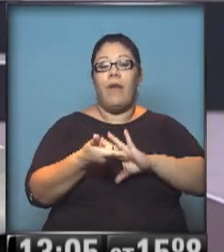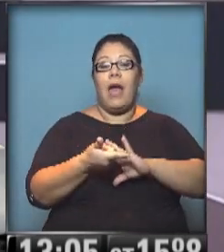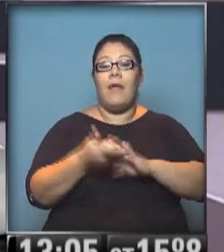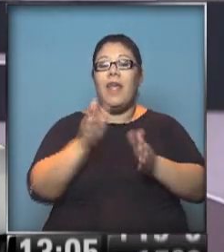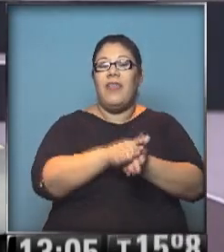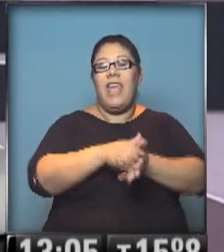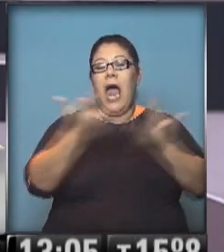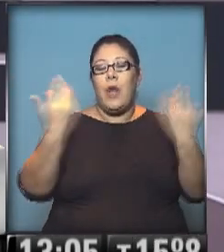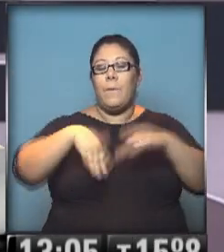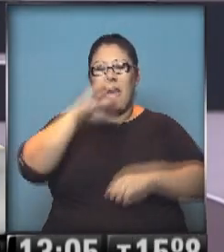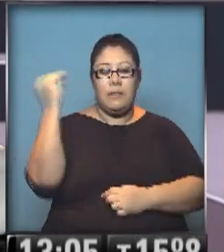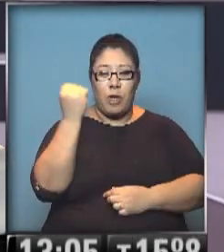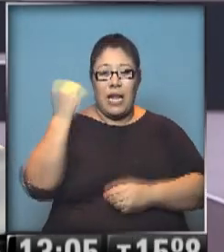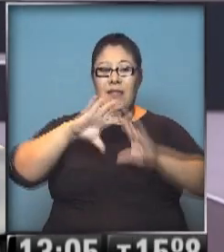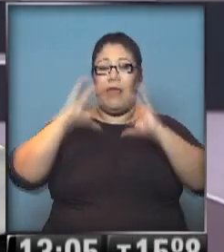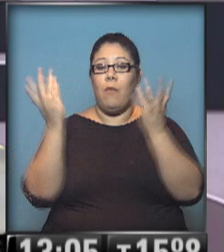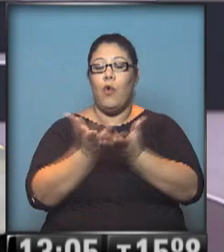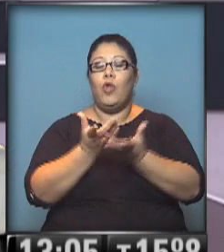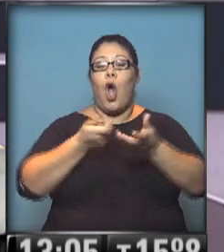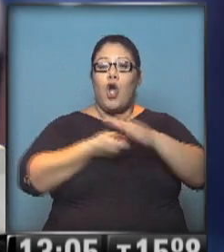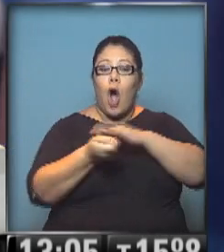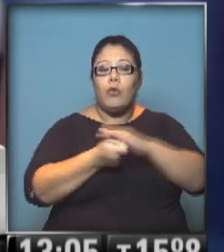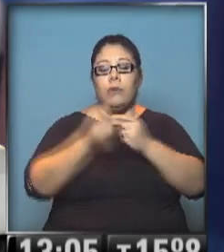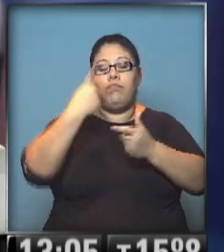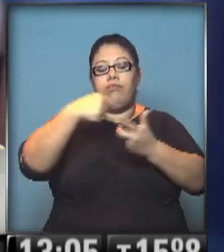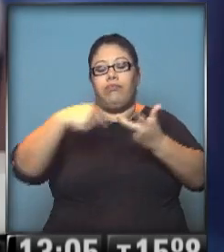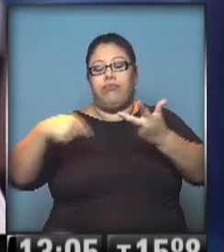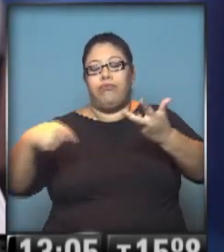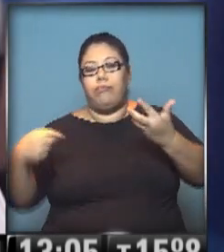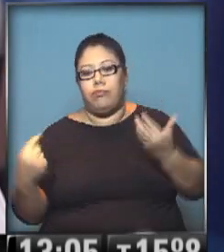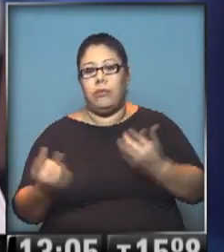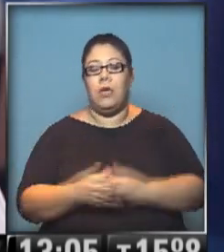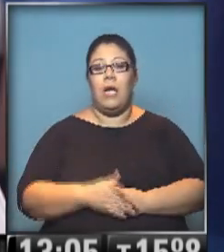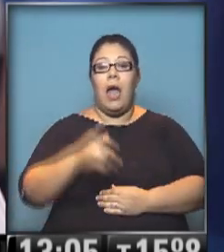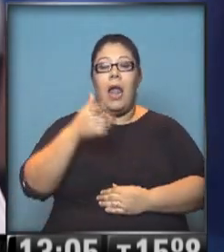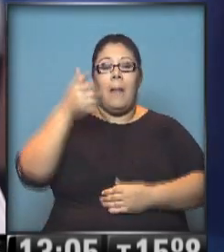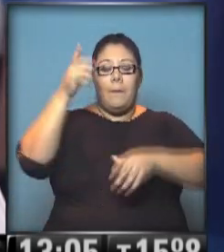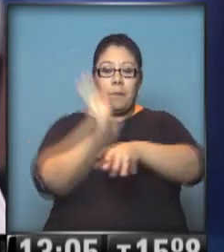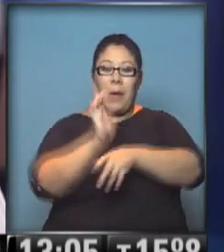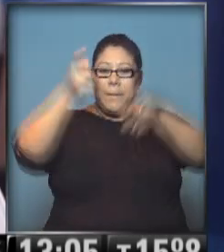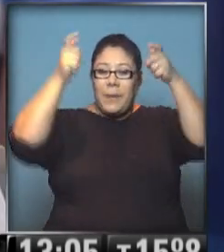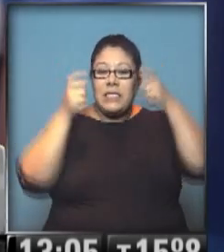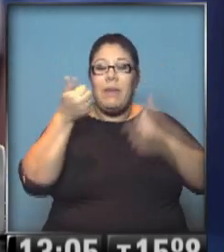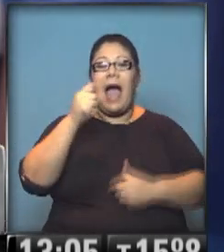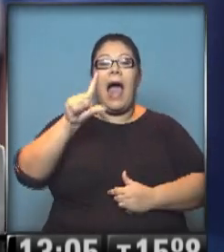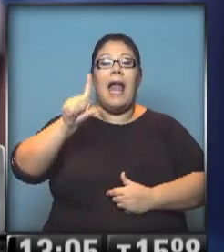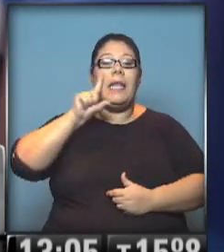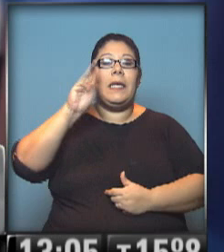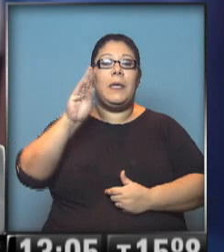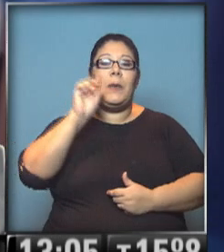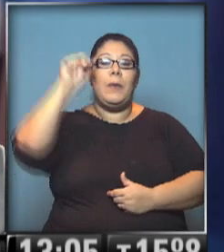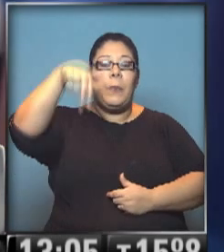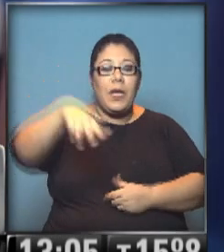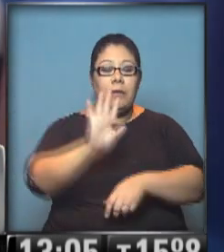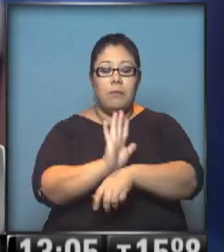más importantes. Los hechos de corrupción se multiplican. Allí, el príncipe Ali bin al-Husayn, que tiene que ver